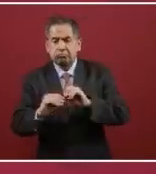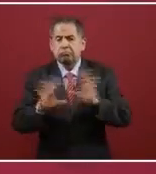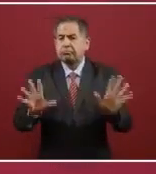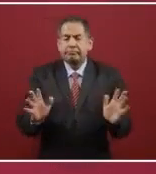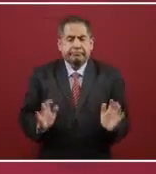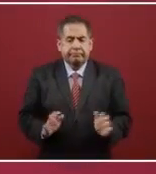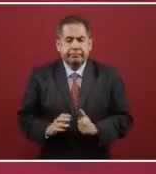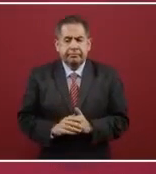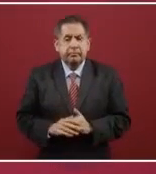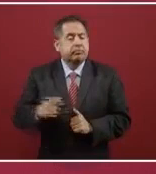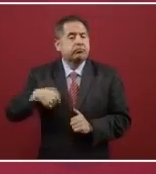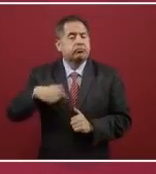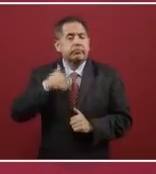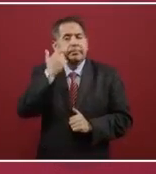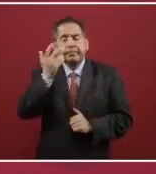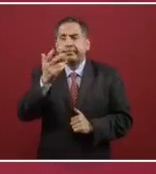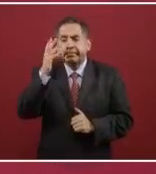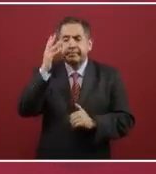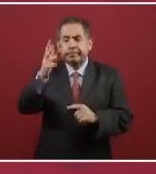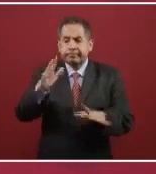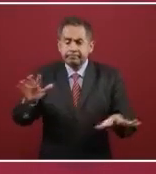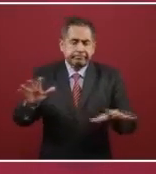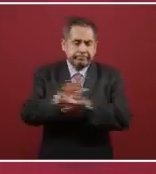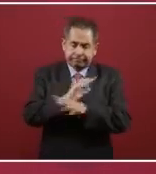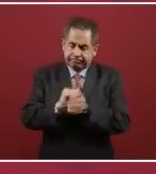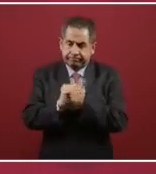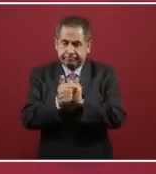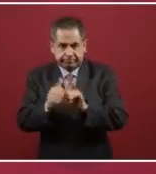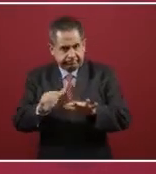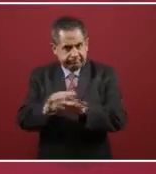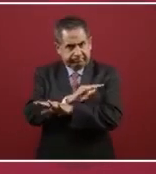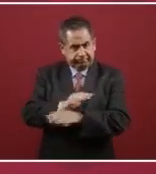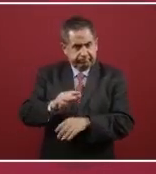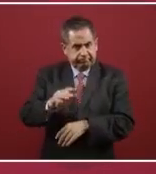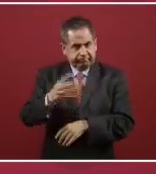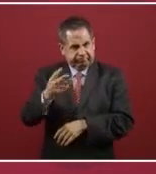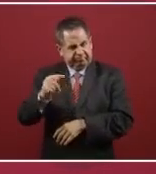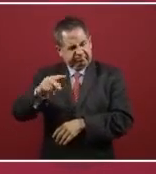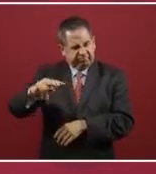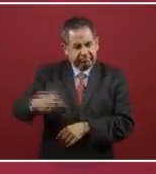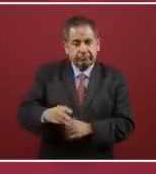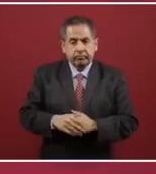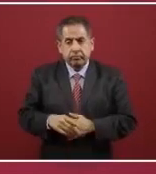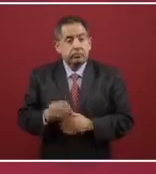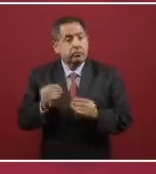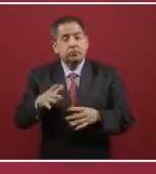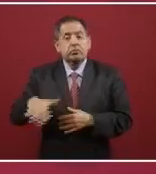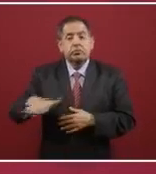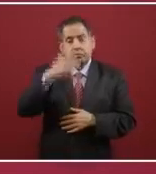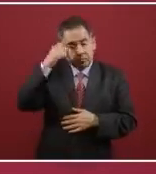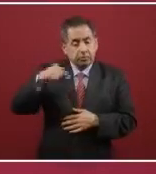a un movimiento que busca una transformación, un cambio verdadero. Y eso lo saben muy